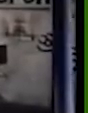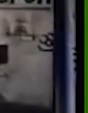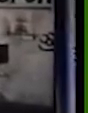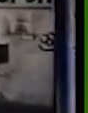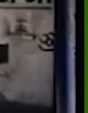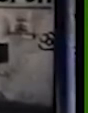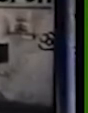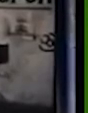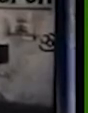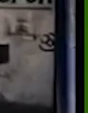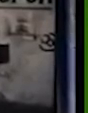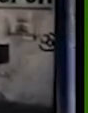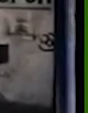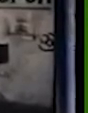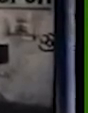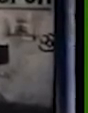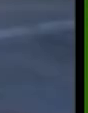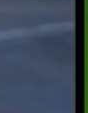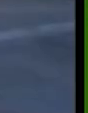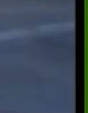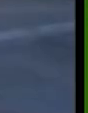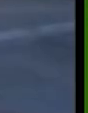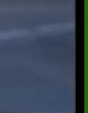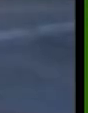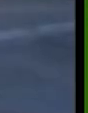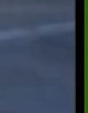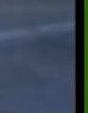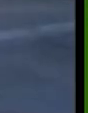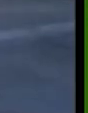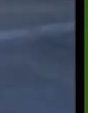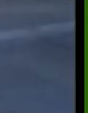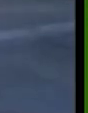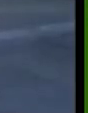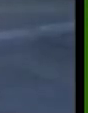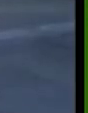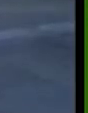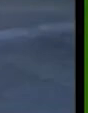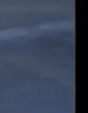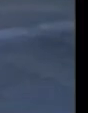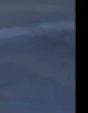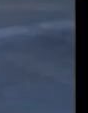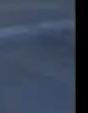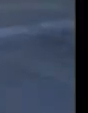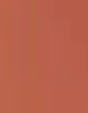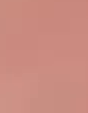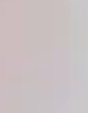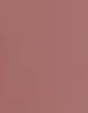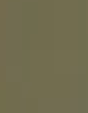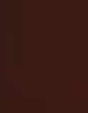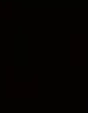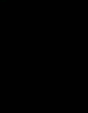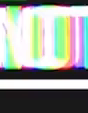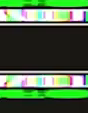para darle espacio a compañeros y compañeras que militan siempre. Gracias, un abrazo.